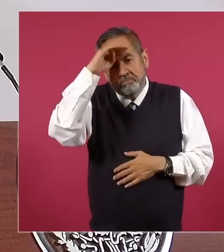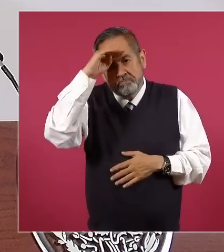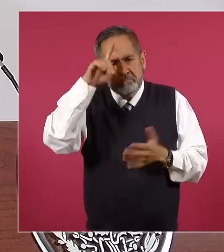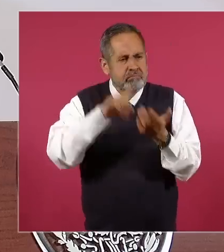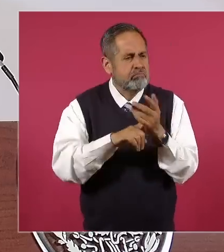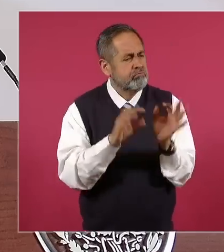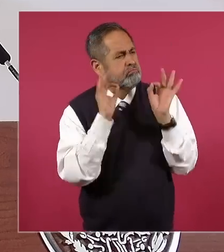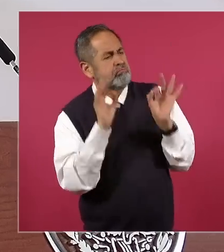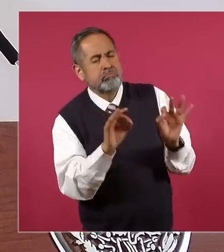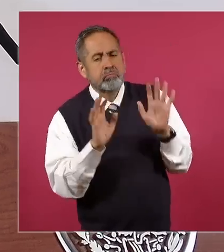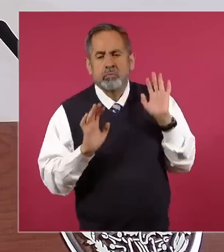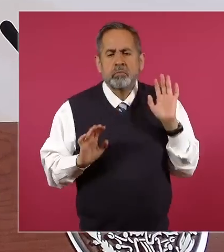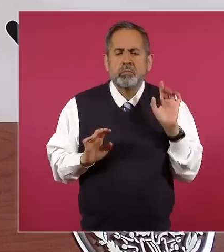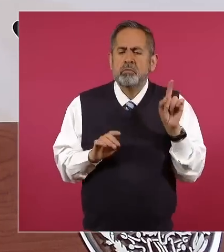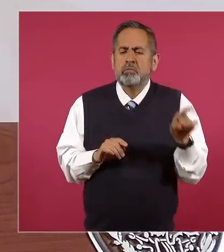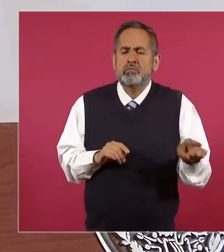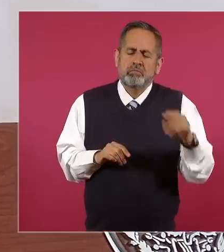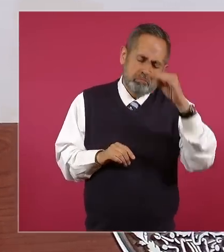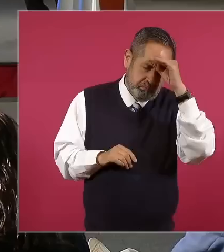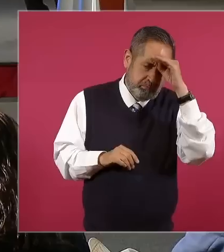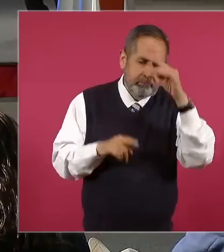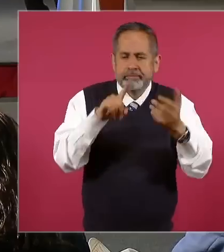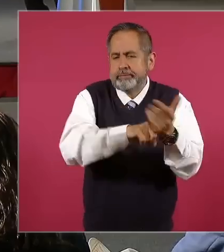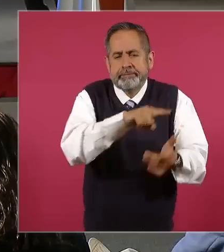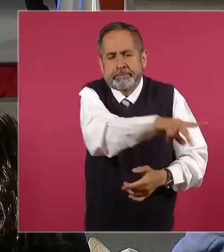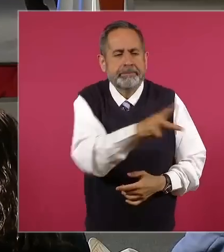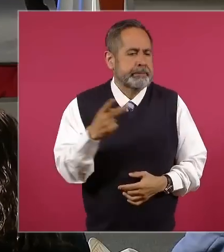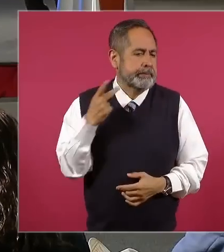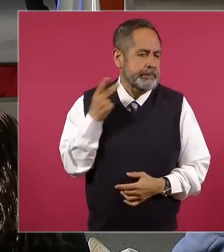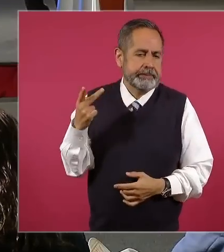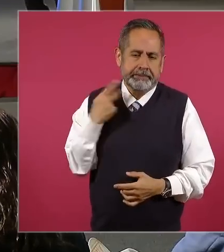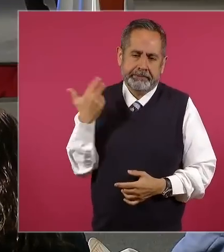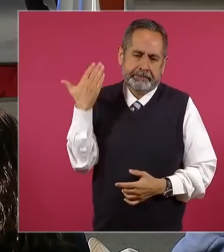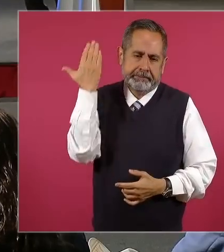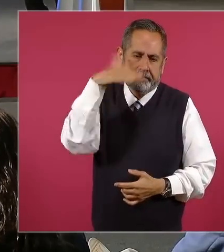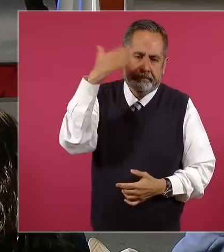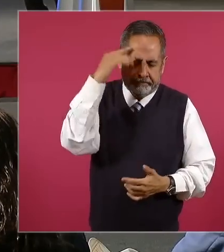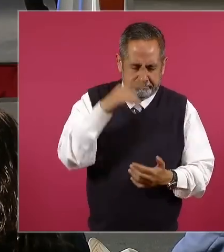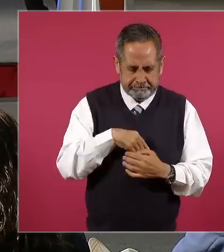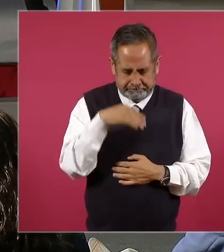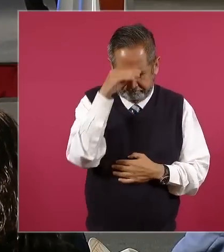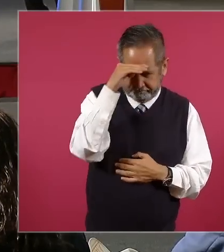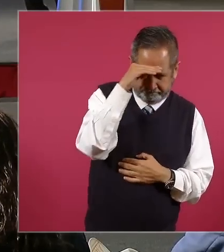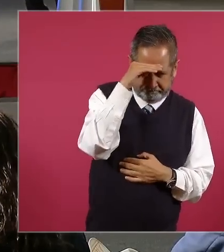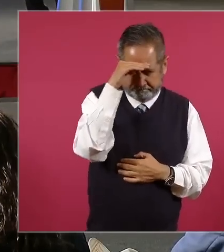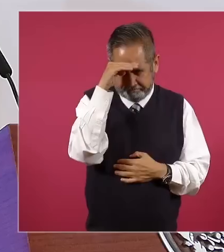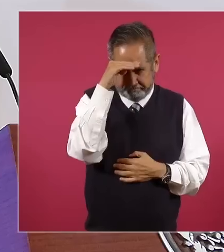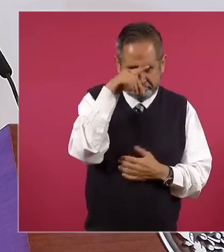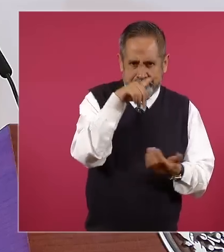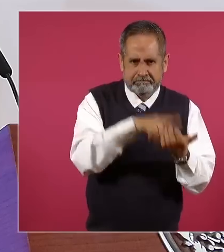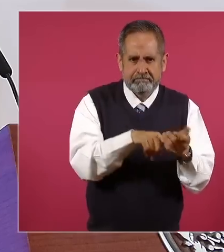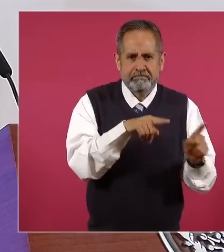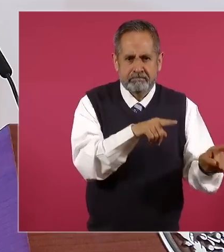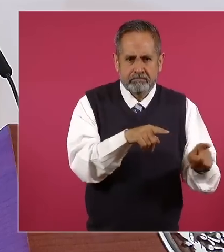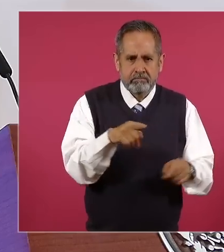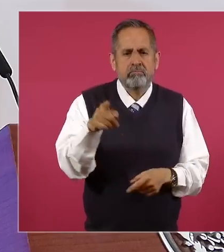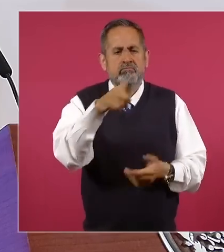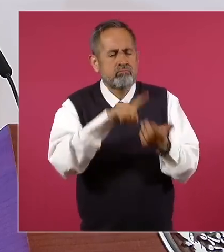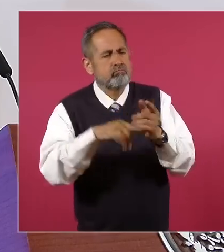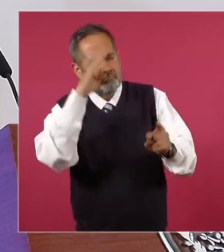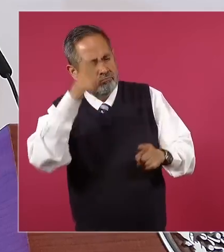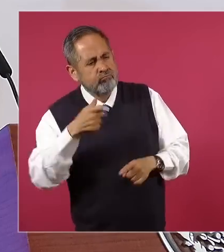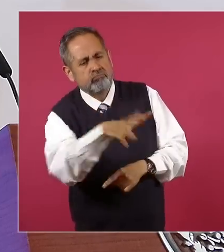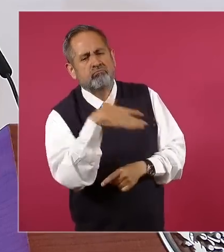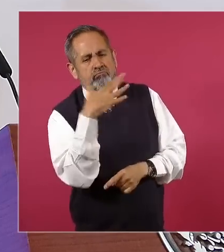virtudes, sino sencillamente él es un político y consideró corrupto, usted ha dicho, que